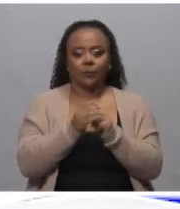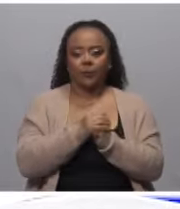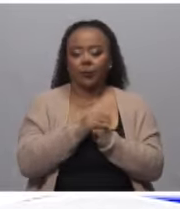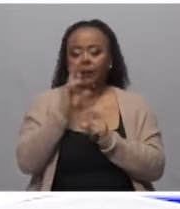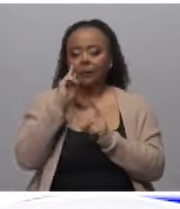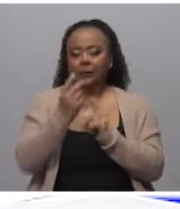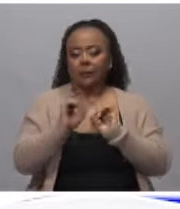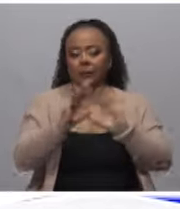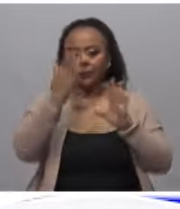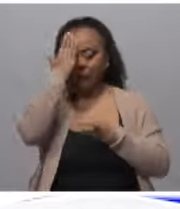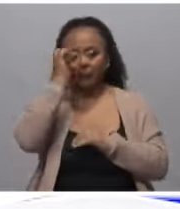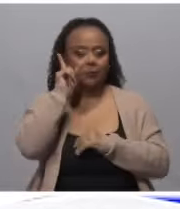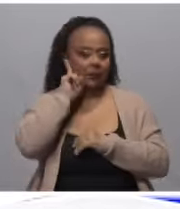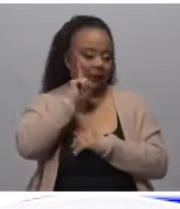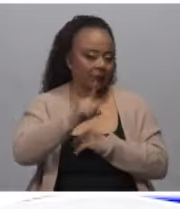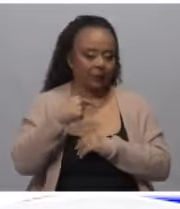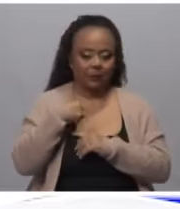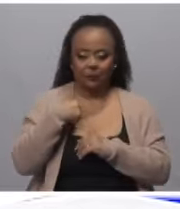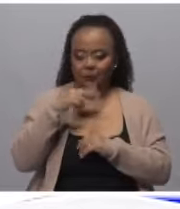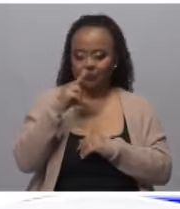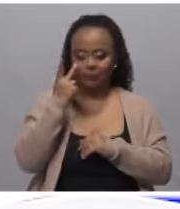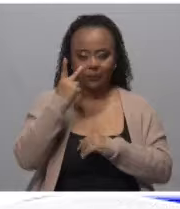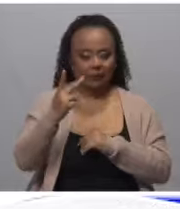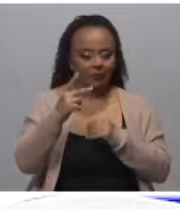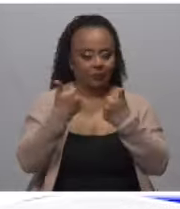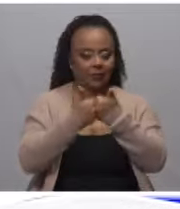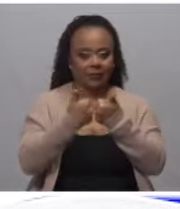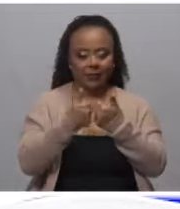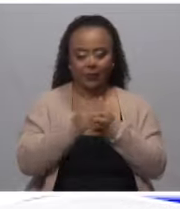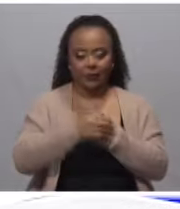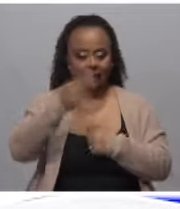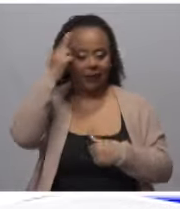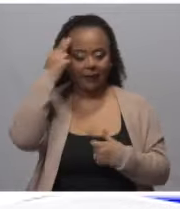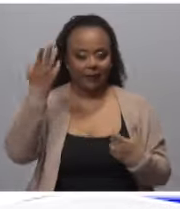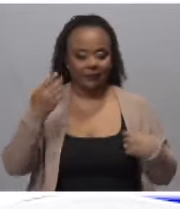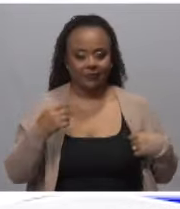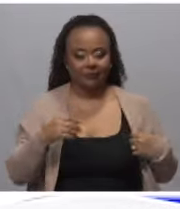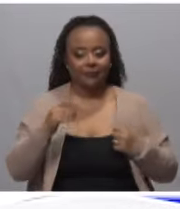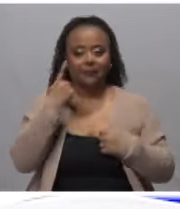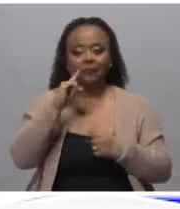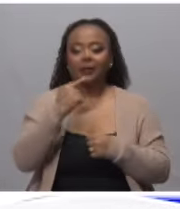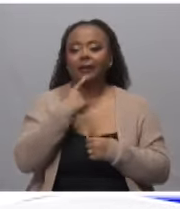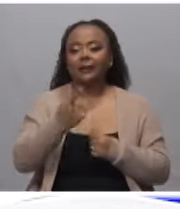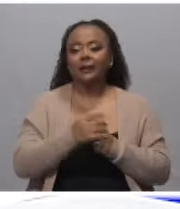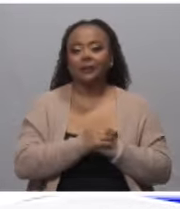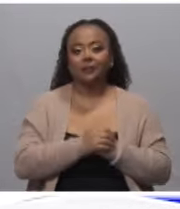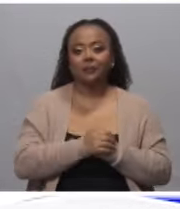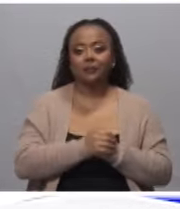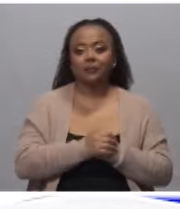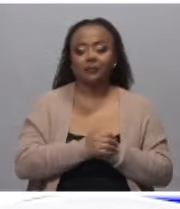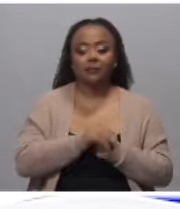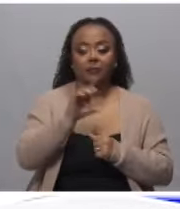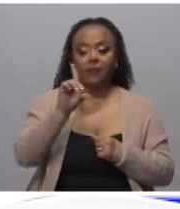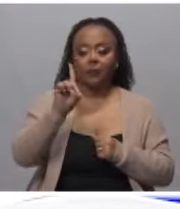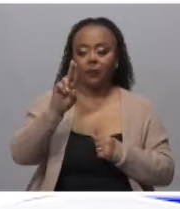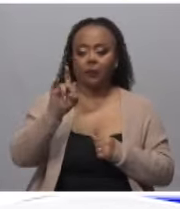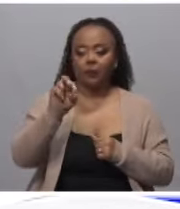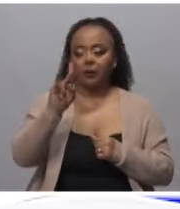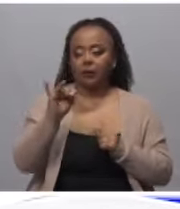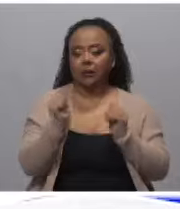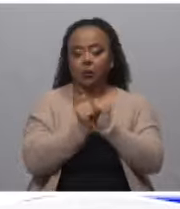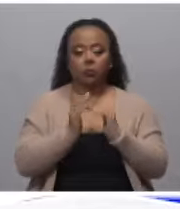perspectiva Clara porque mentira que me metí a ver un partido de la al hueda de Arabia como para decirte si si es un Duarte con un